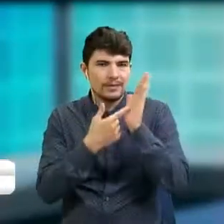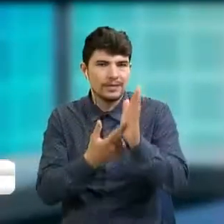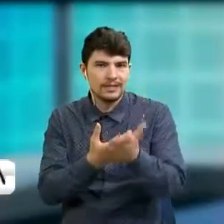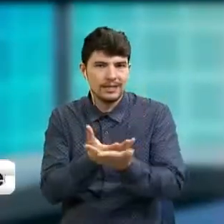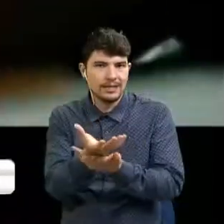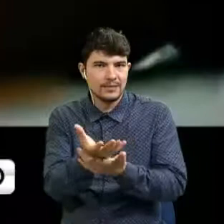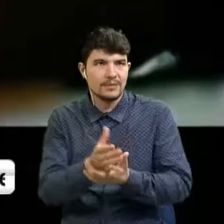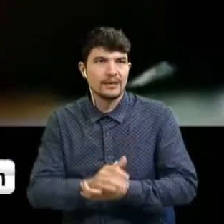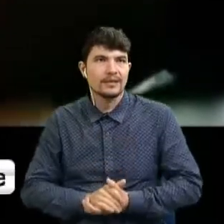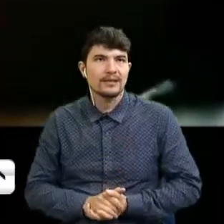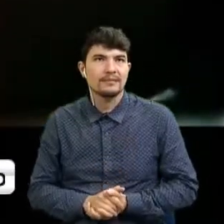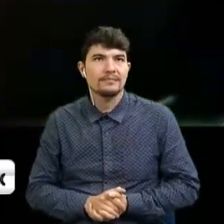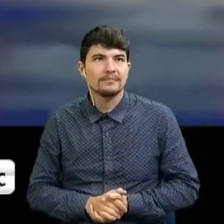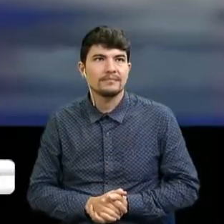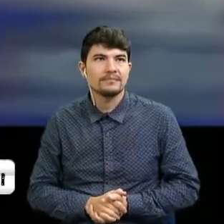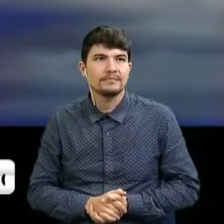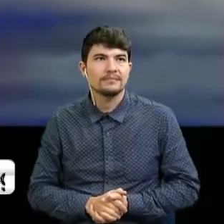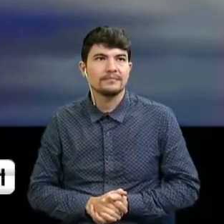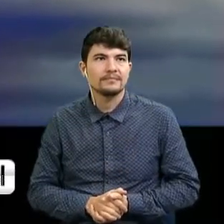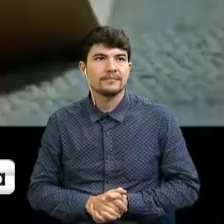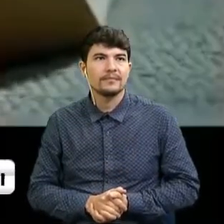recomendado.